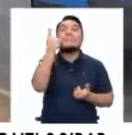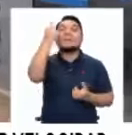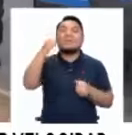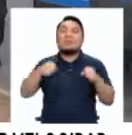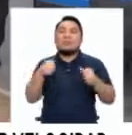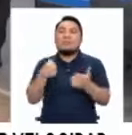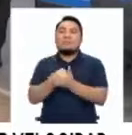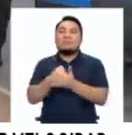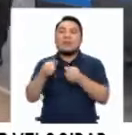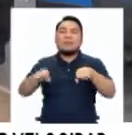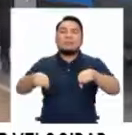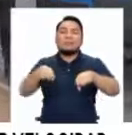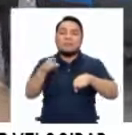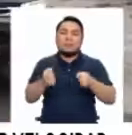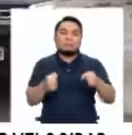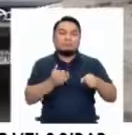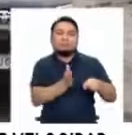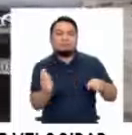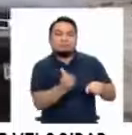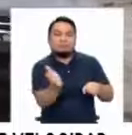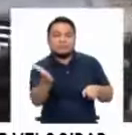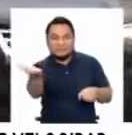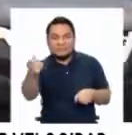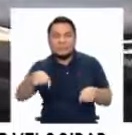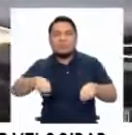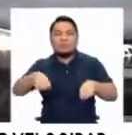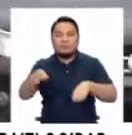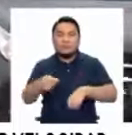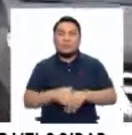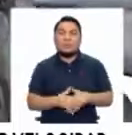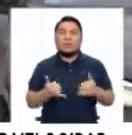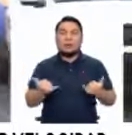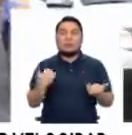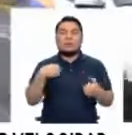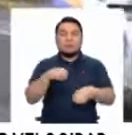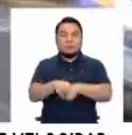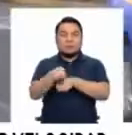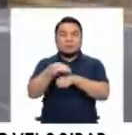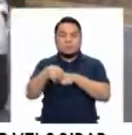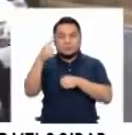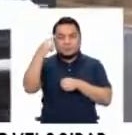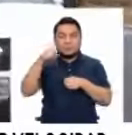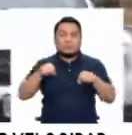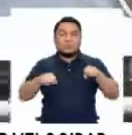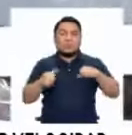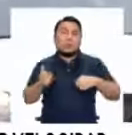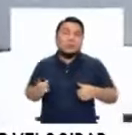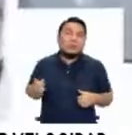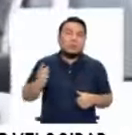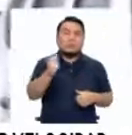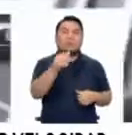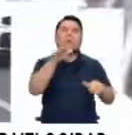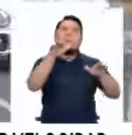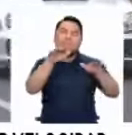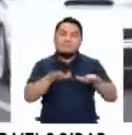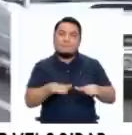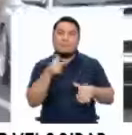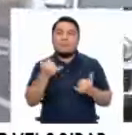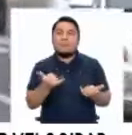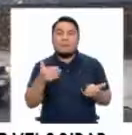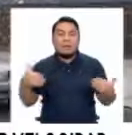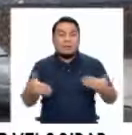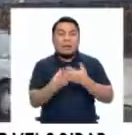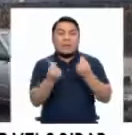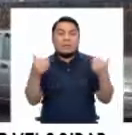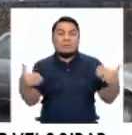producido. Es un despiste de una moto. Detalló que la recomendación de circular a velocidades menores a las permitidas en estas vías